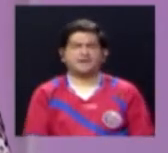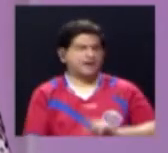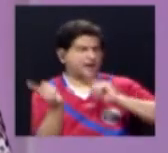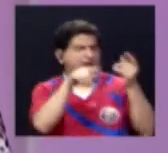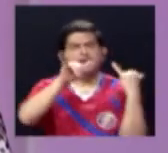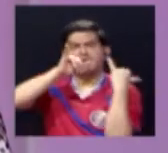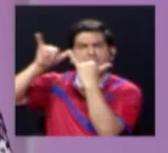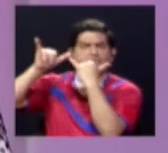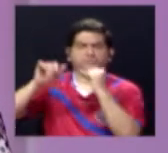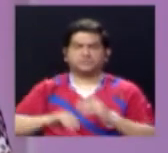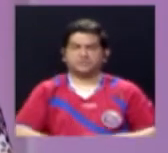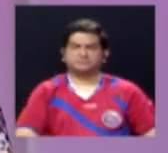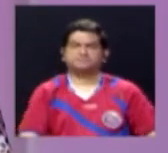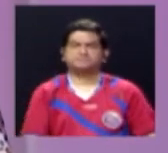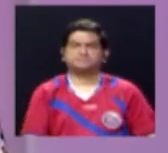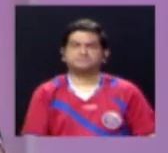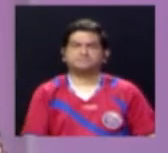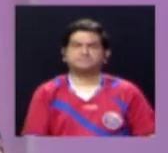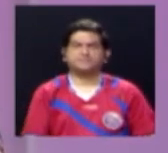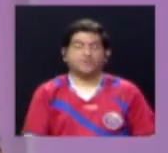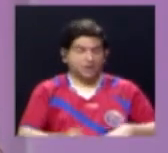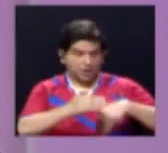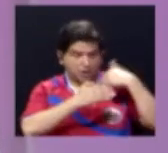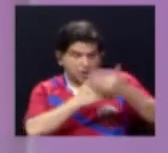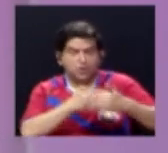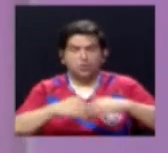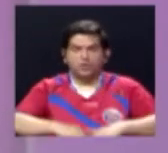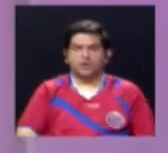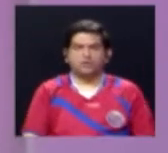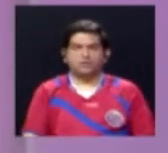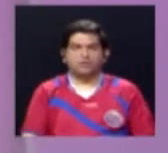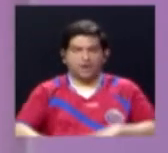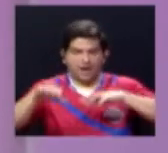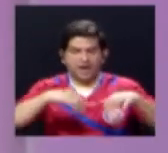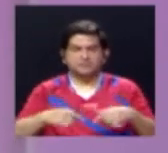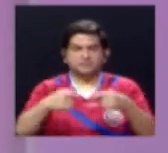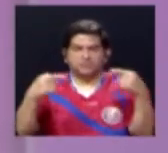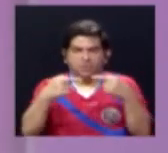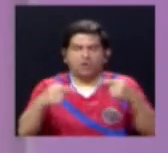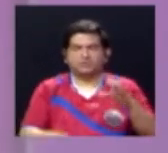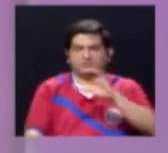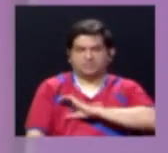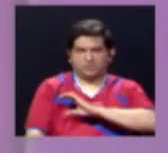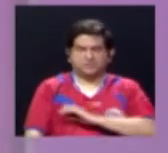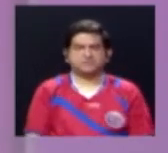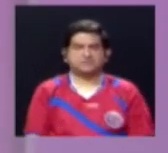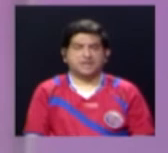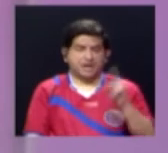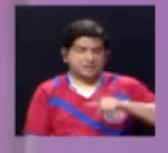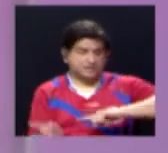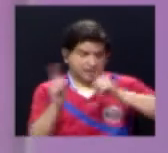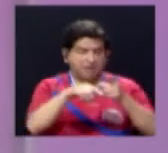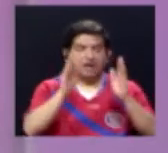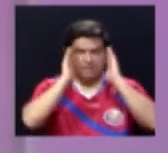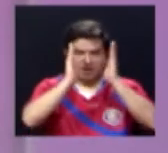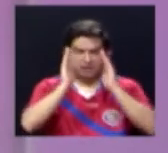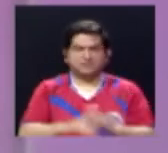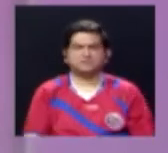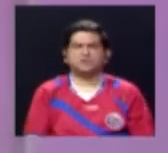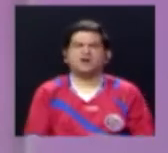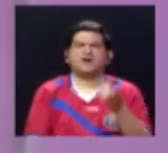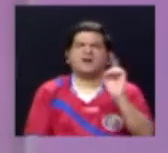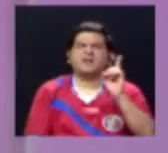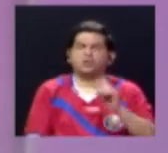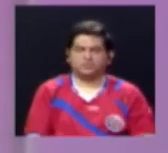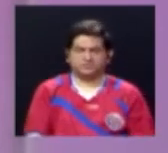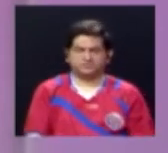poner la denuncia entonces y después vamos a accionar contra la policía porque la policía tenía que llegar a dar respuesta en el a donde